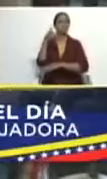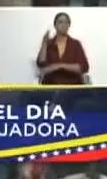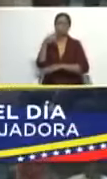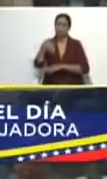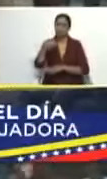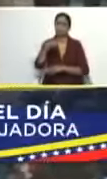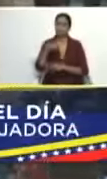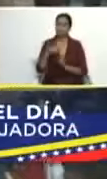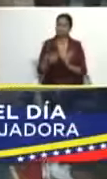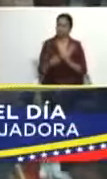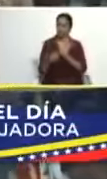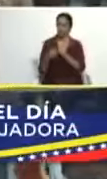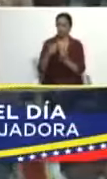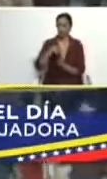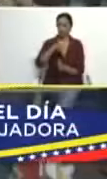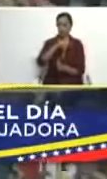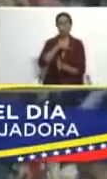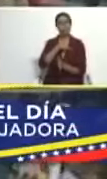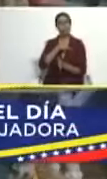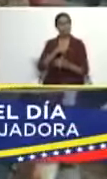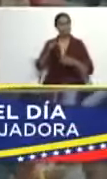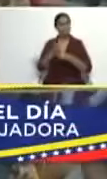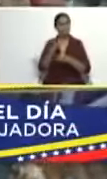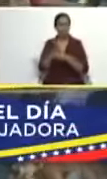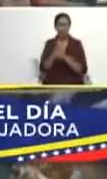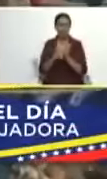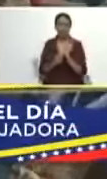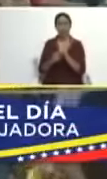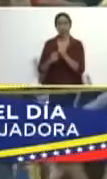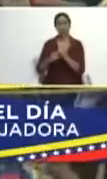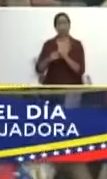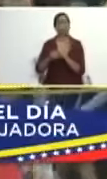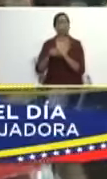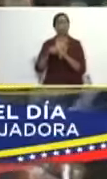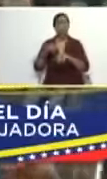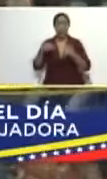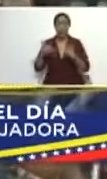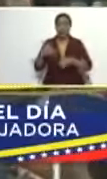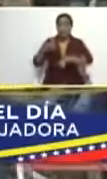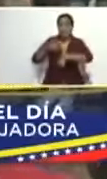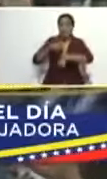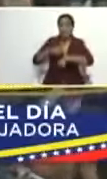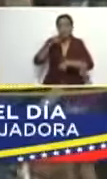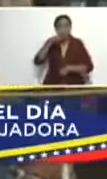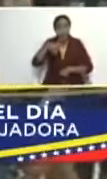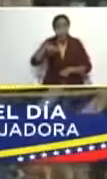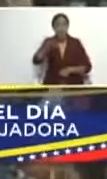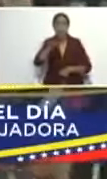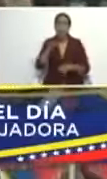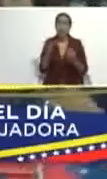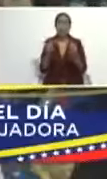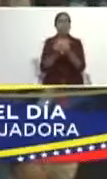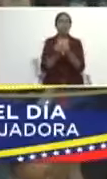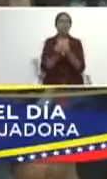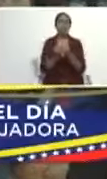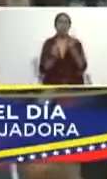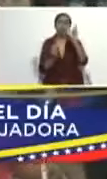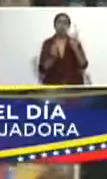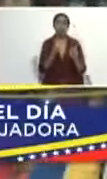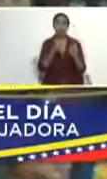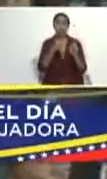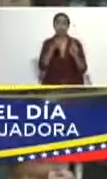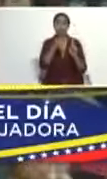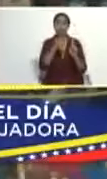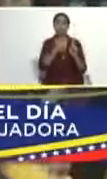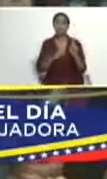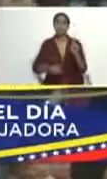los trabajadores. Llegó la hora del pueblo. Junto a Nicolás Maduro, por el legado